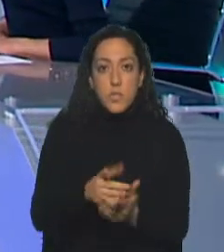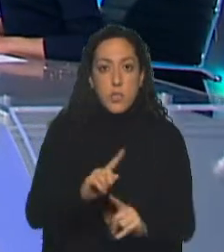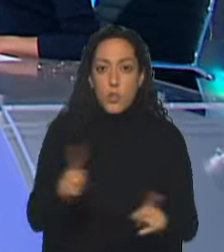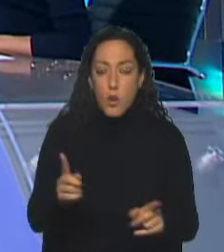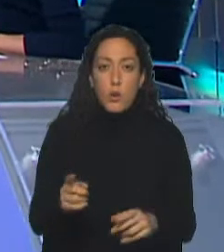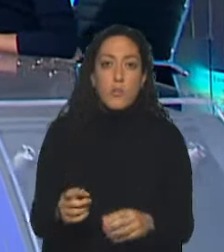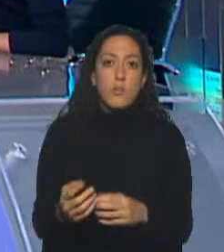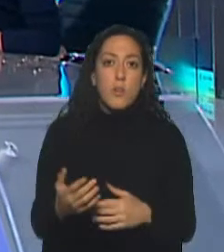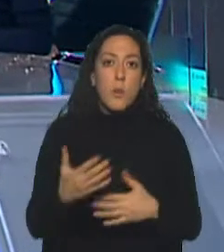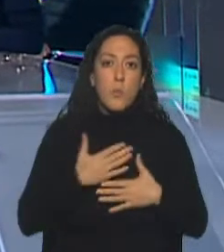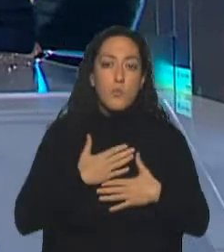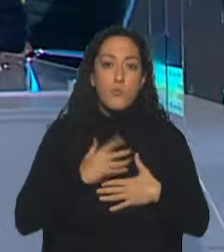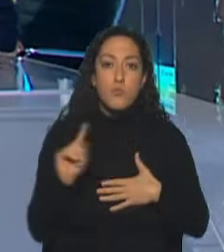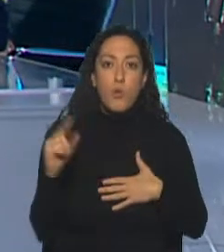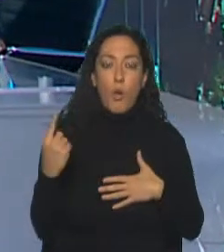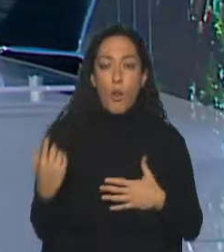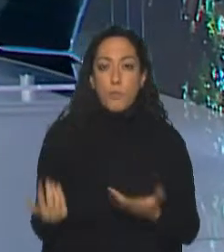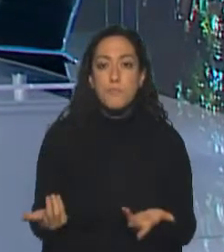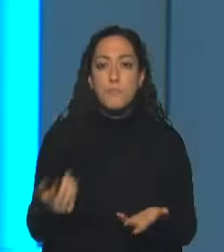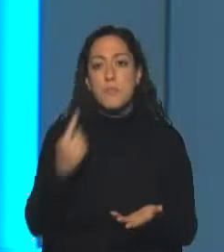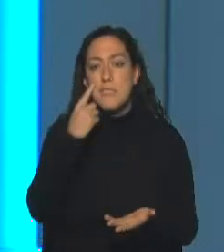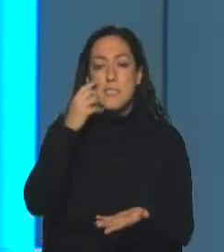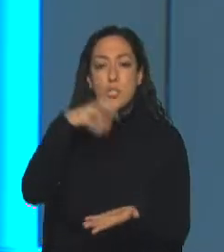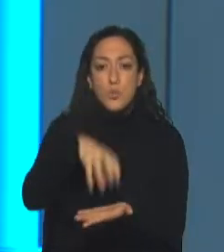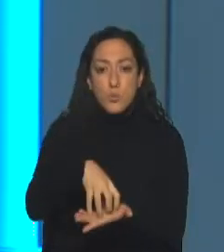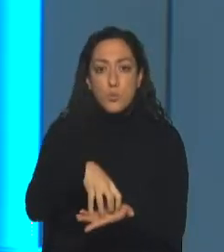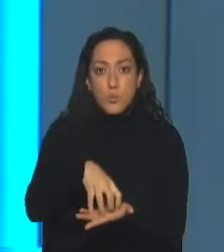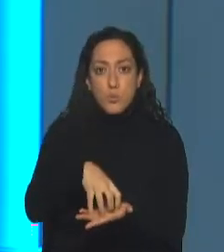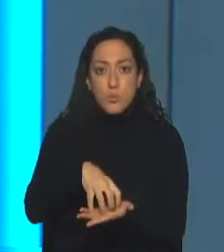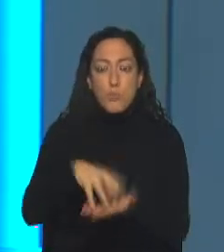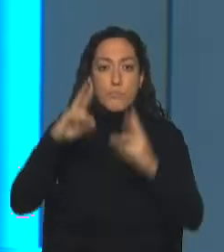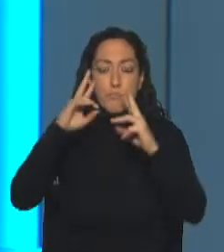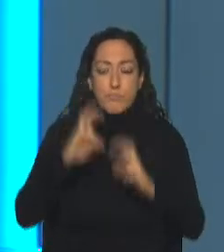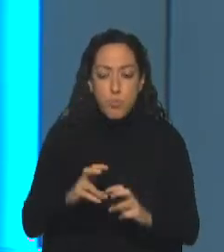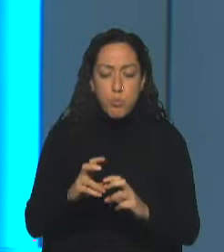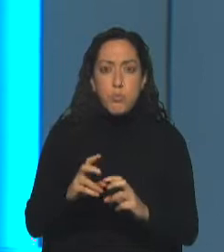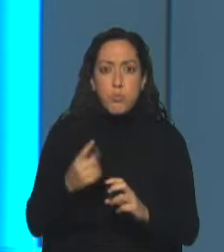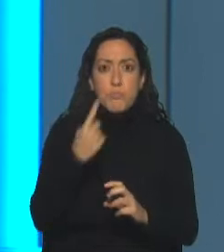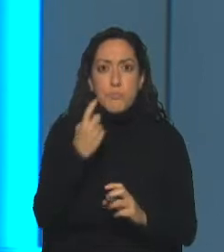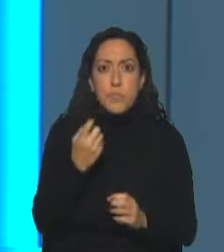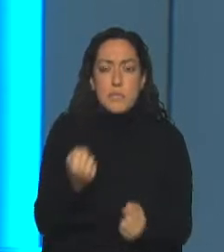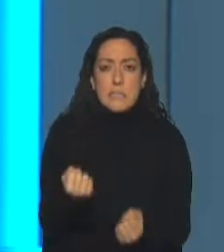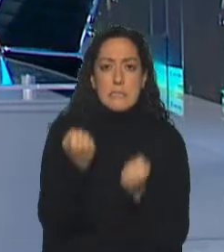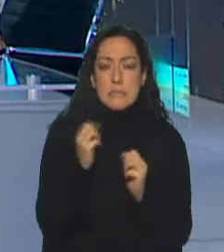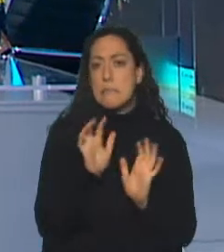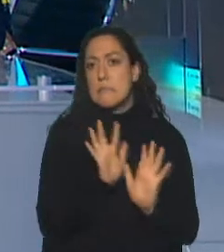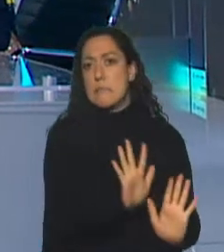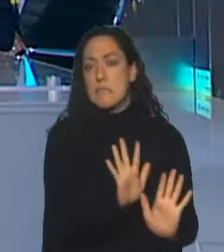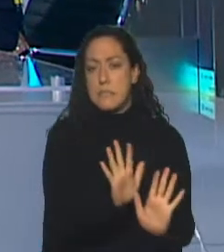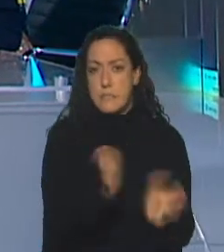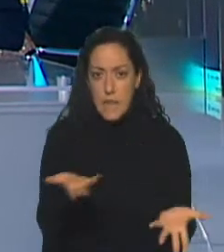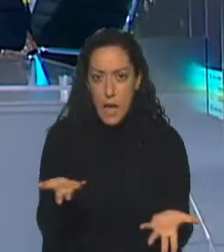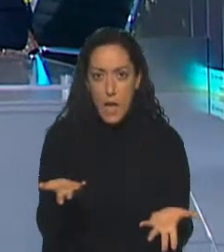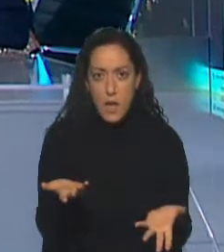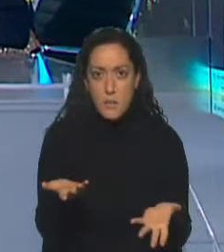Instituto malbrán comenzó a detectar mayor resistencia y muchas de las de las muestras que recibían